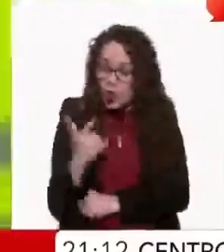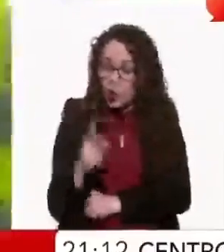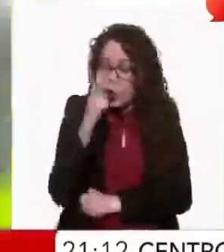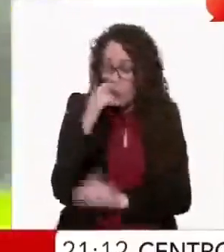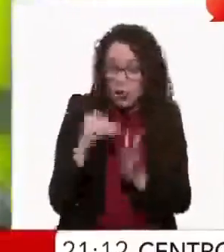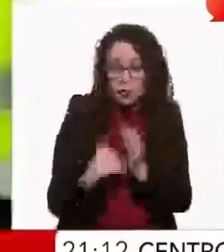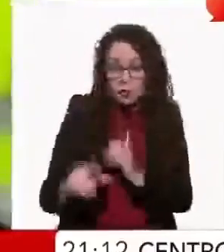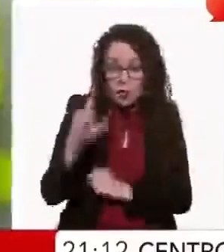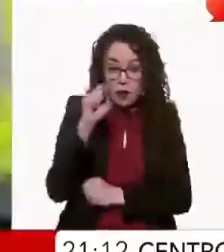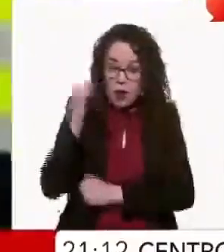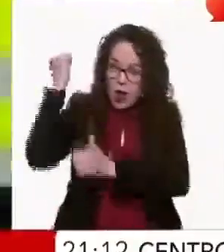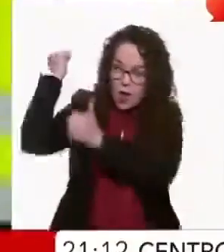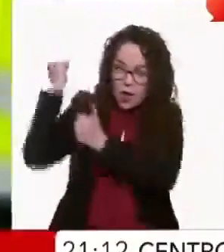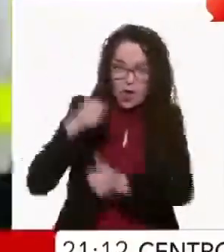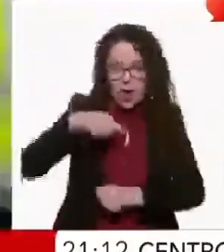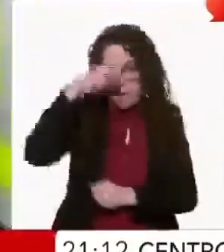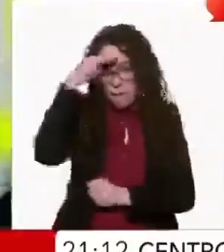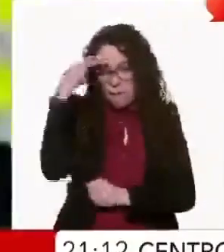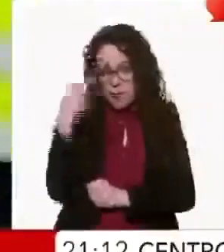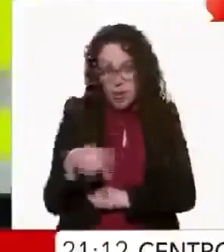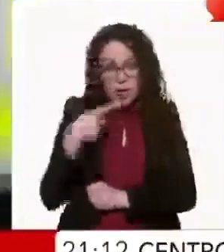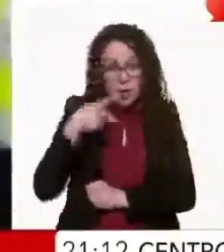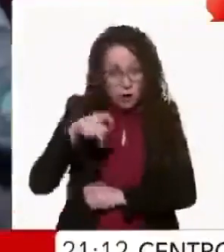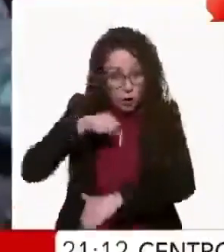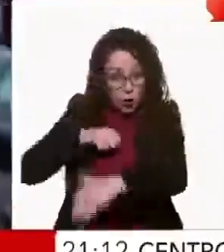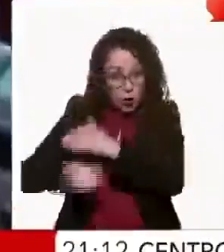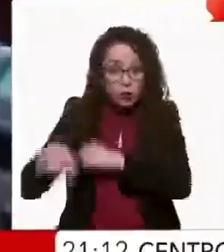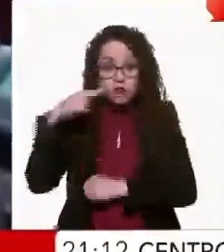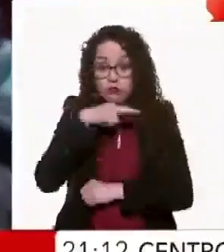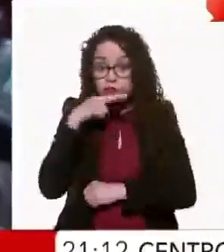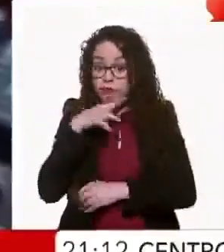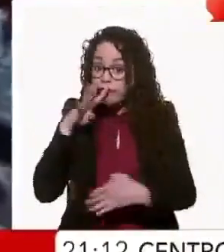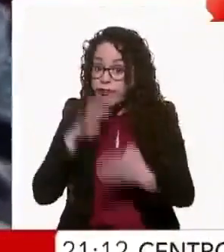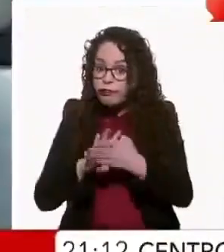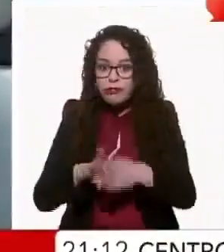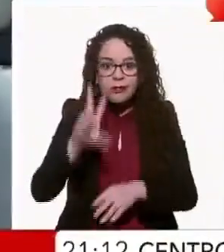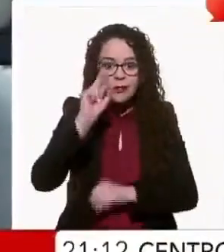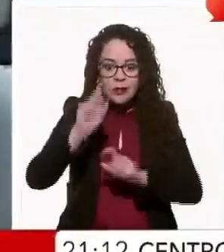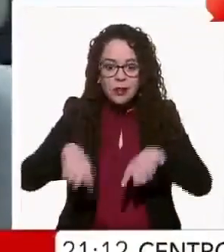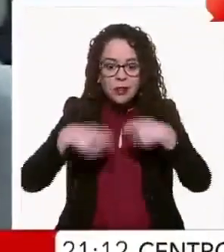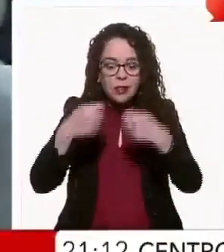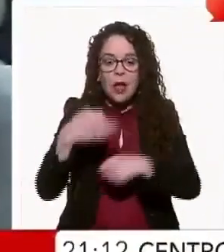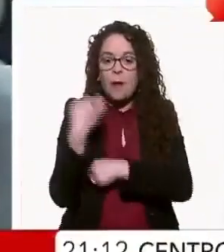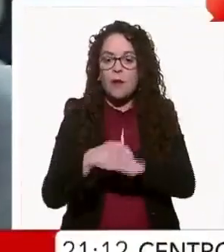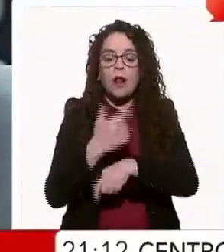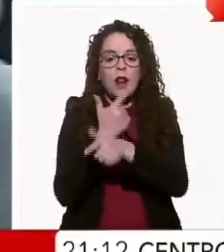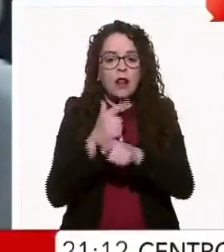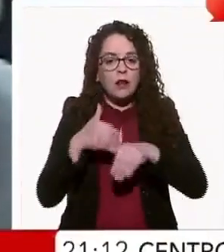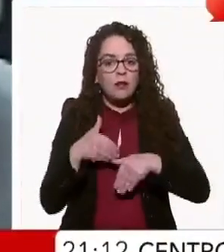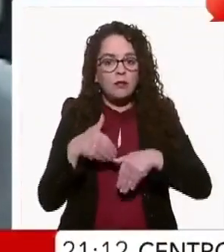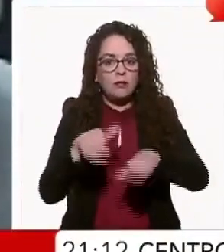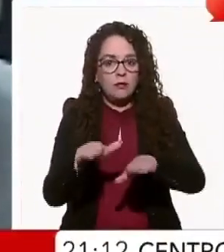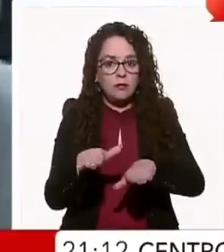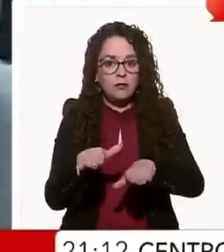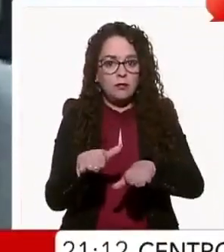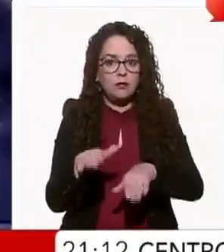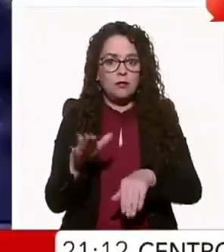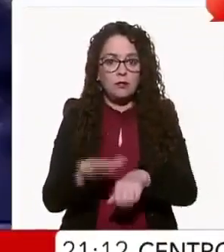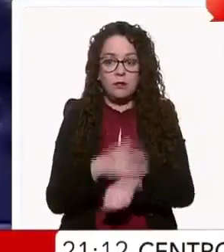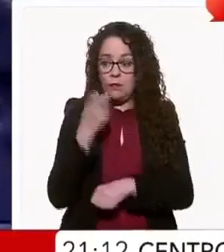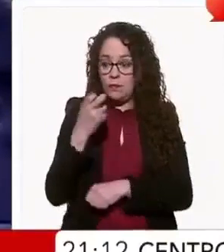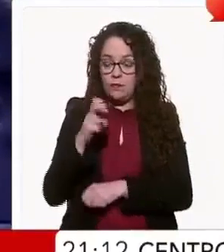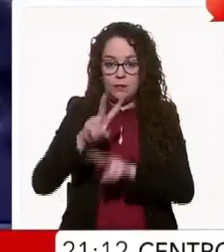fue extraditado a México, pero no pisó la cárcel. Un juez le otorgó libertad condicional por el caso